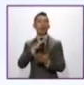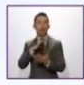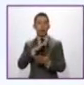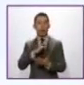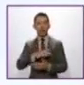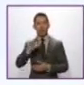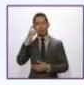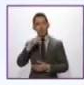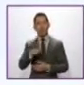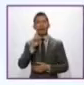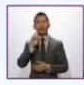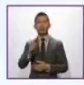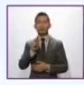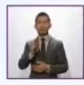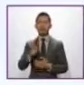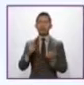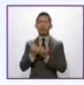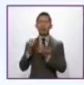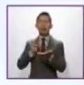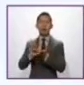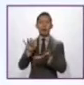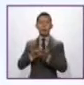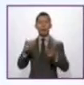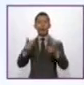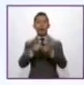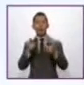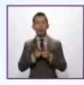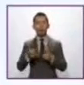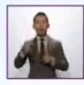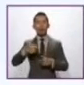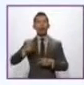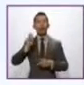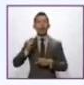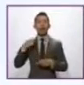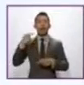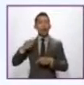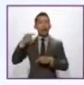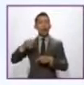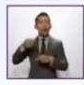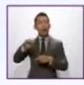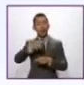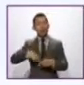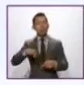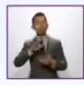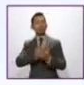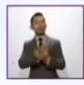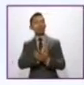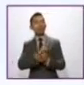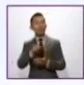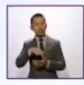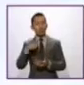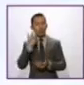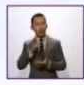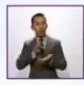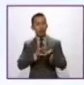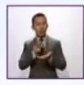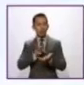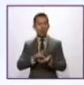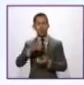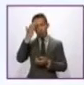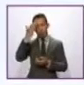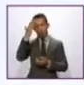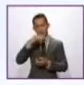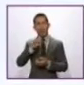para incluir a estos grupos que han sido históricamente discriminados. Y conocemos todos la Casa